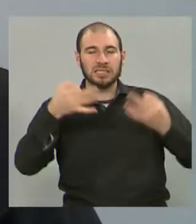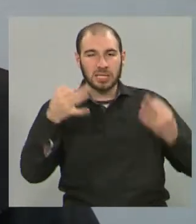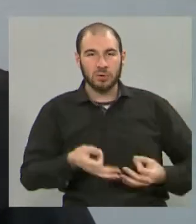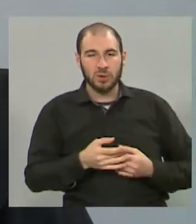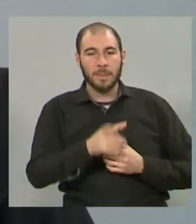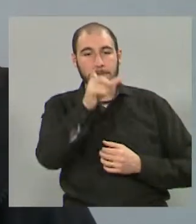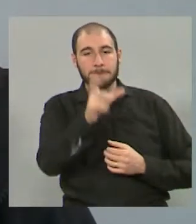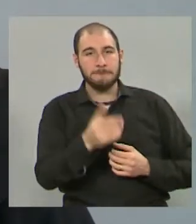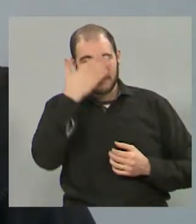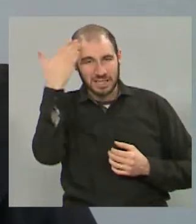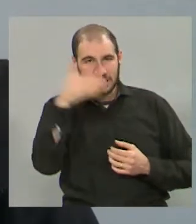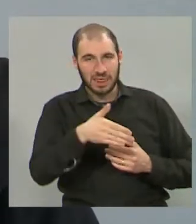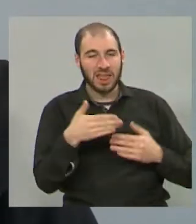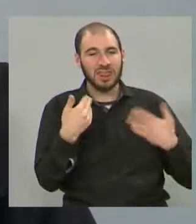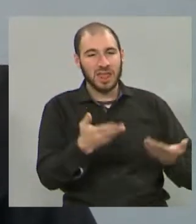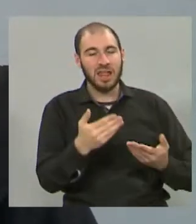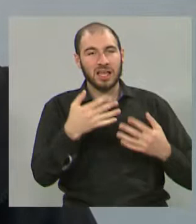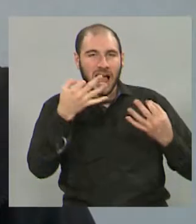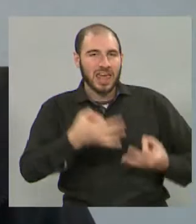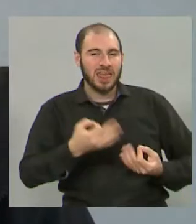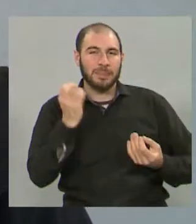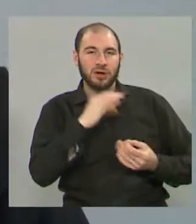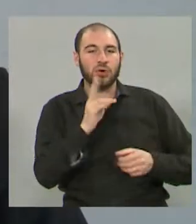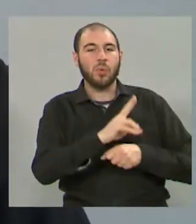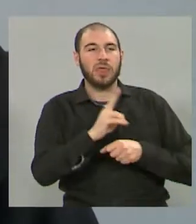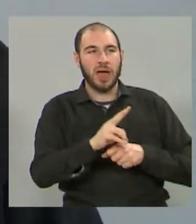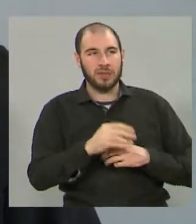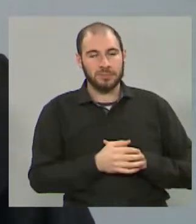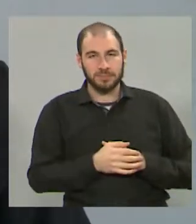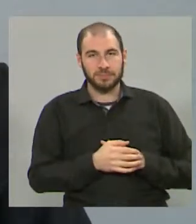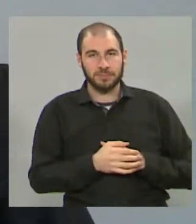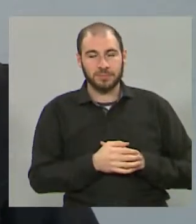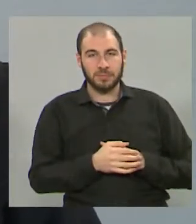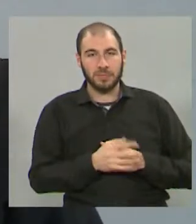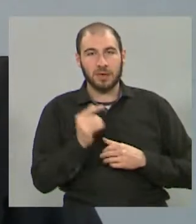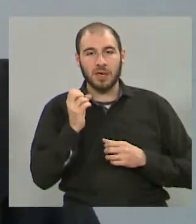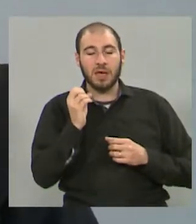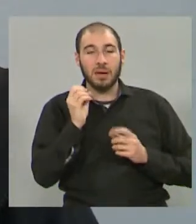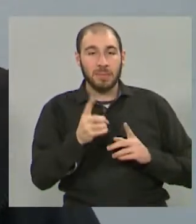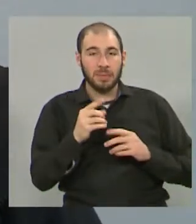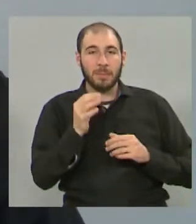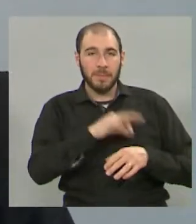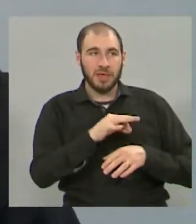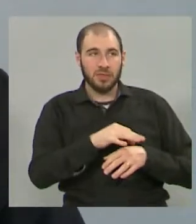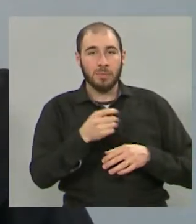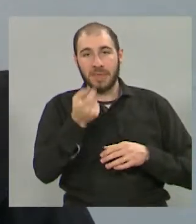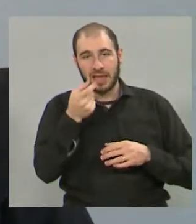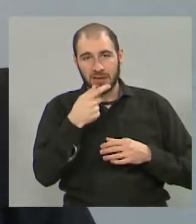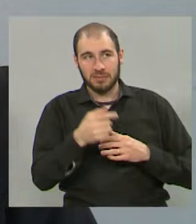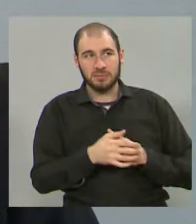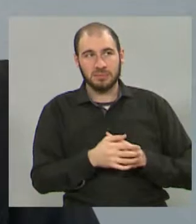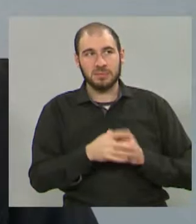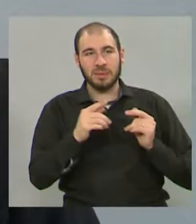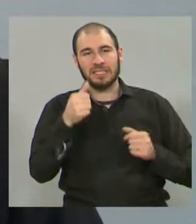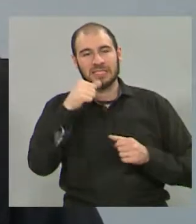paciente reciba la calidad más alta de cuidado médico que aunque reciben los mega los mails medicamentos